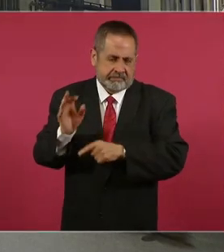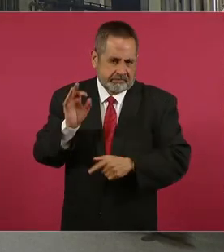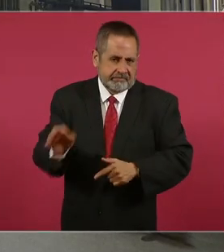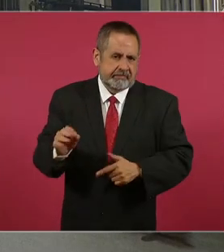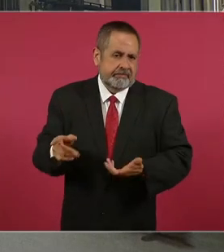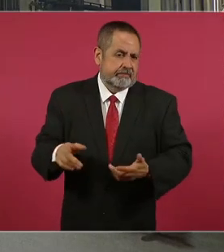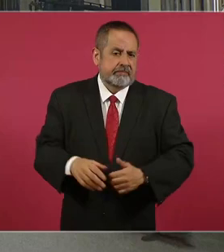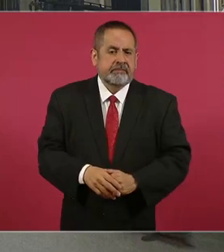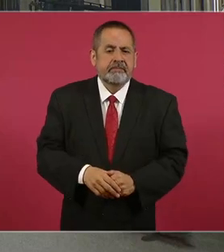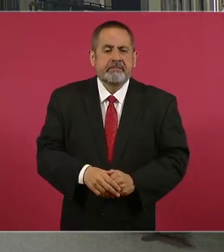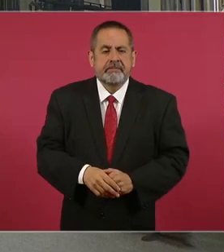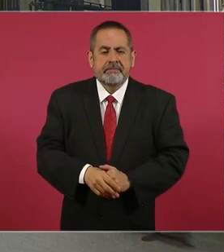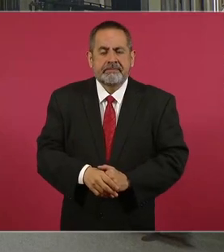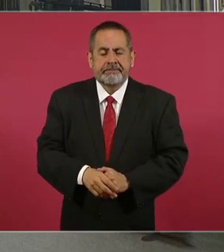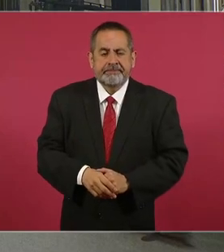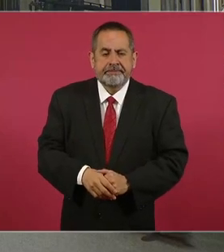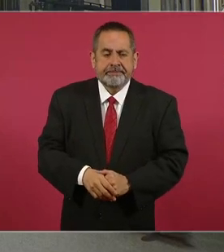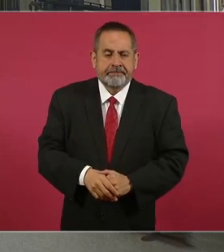Entonces,